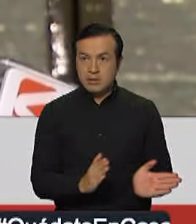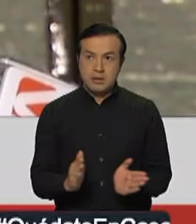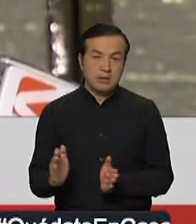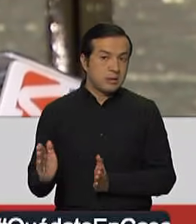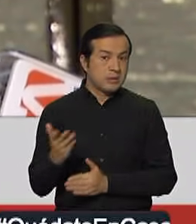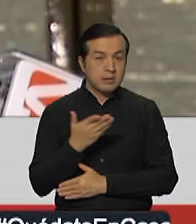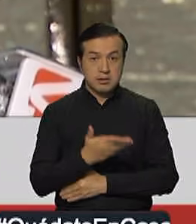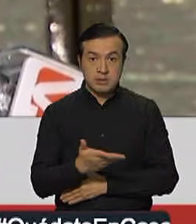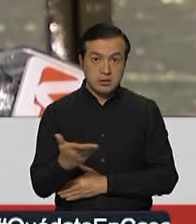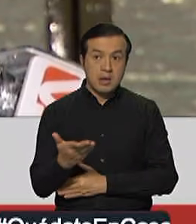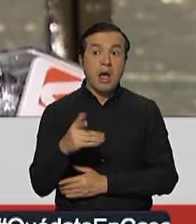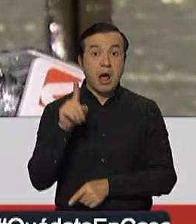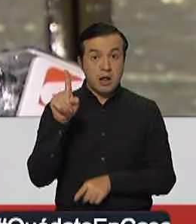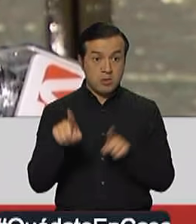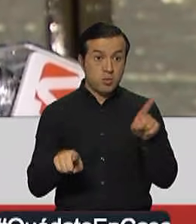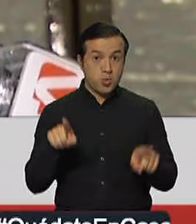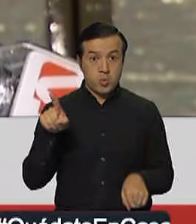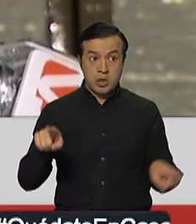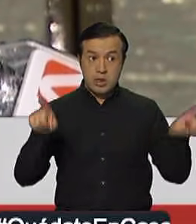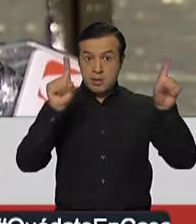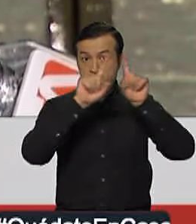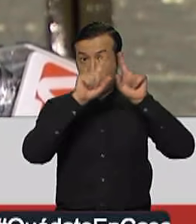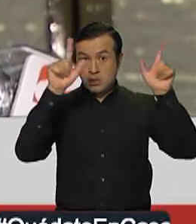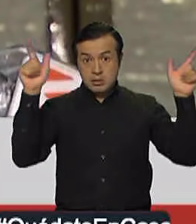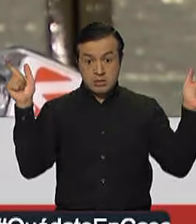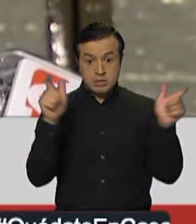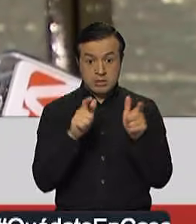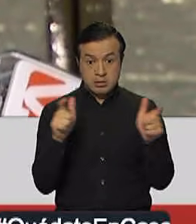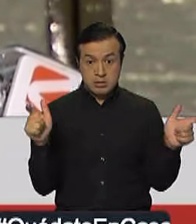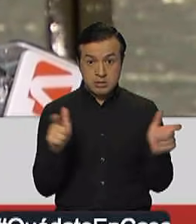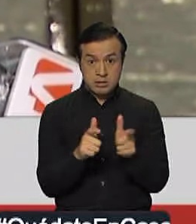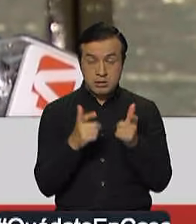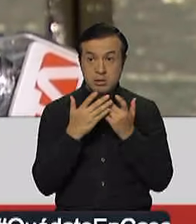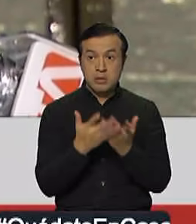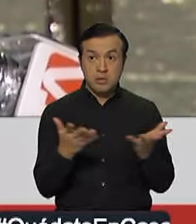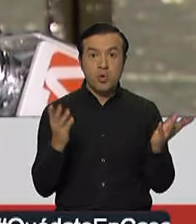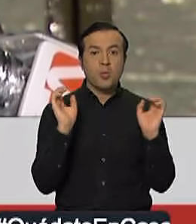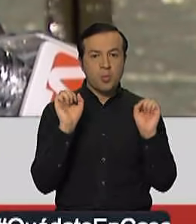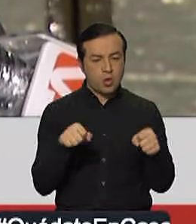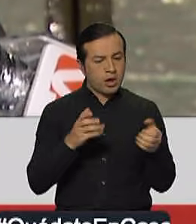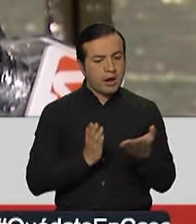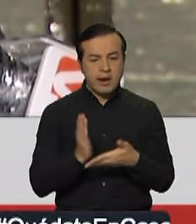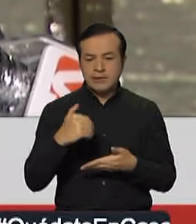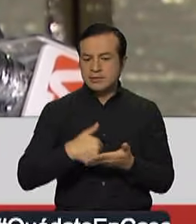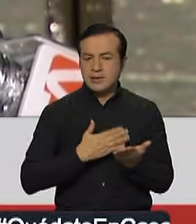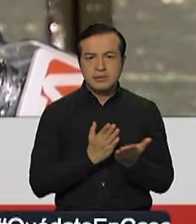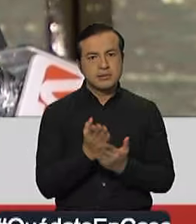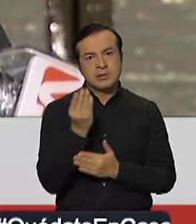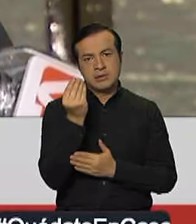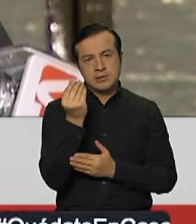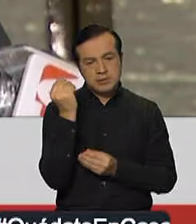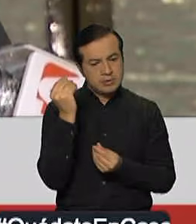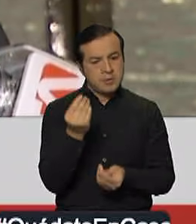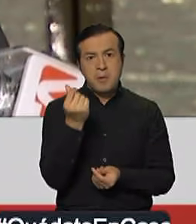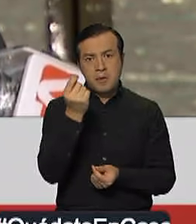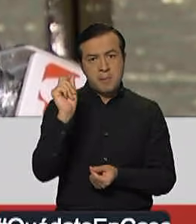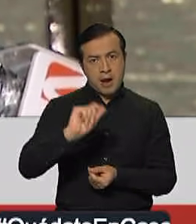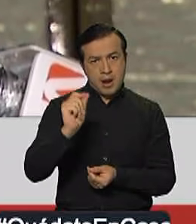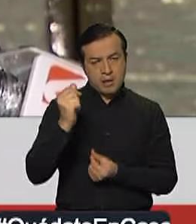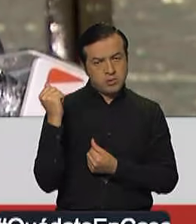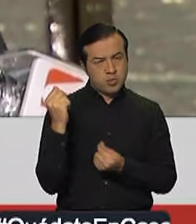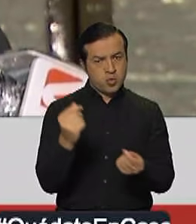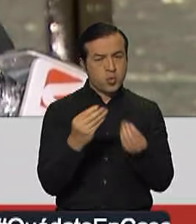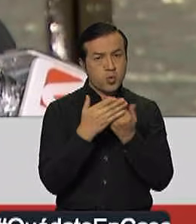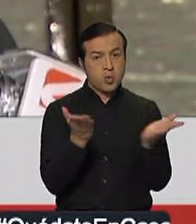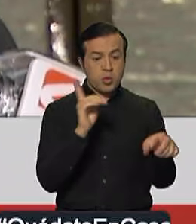que aquellas empresas pequeñas, medianas particularmente, puedan acceder rápido a recursos a bajo costo,